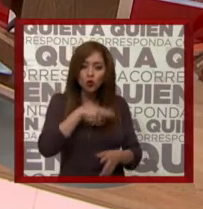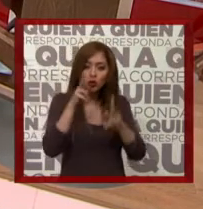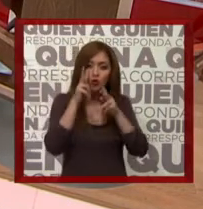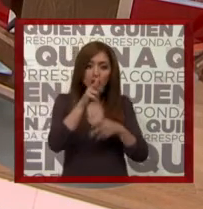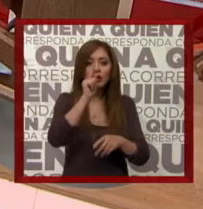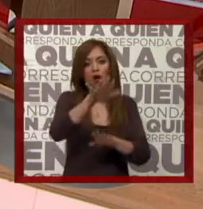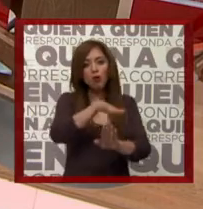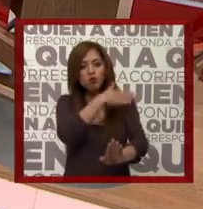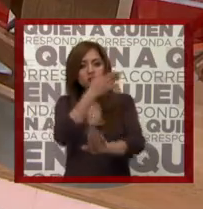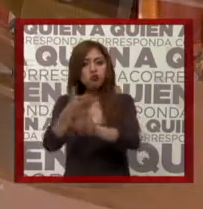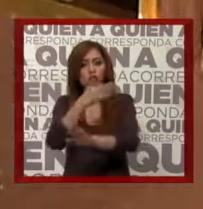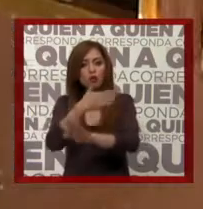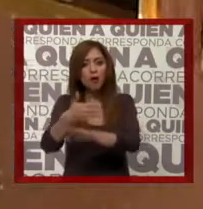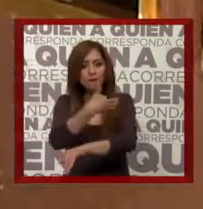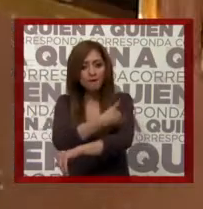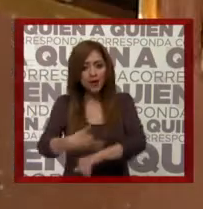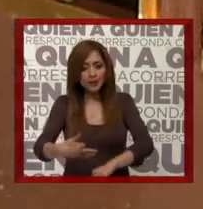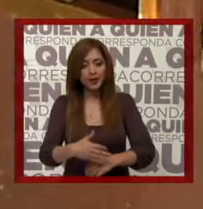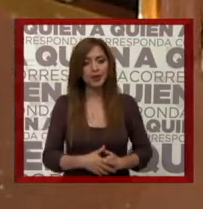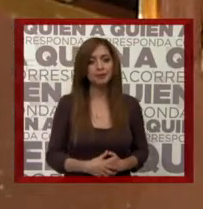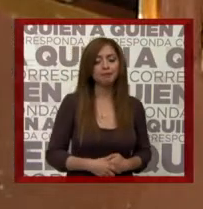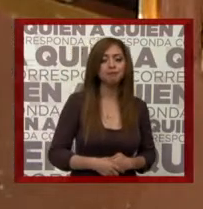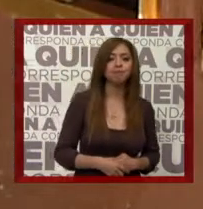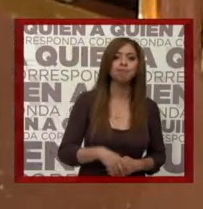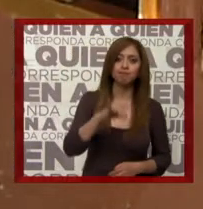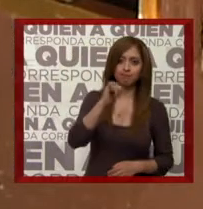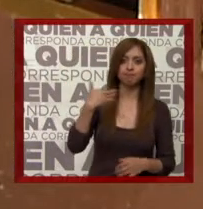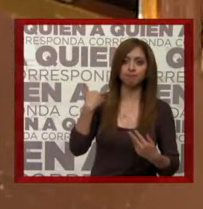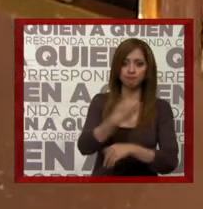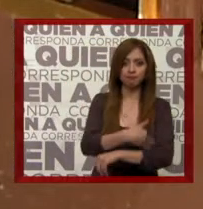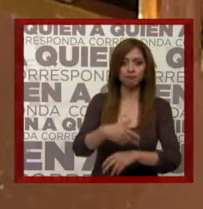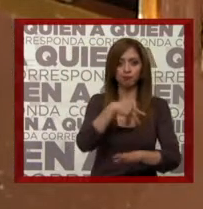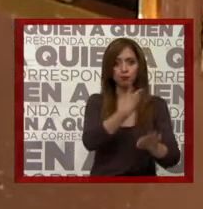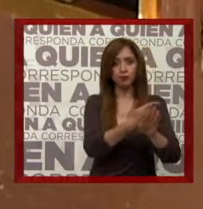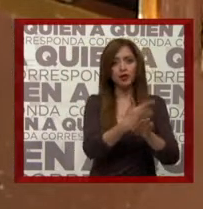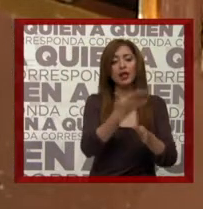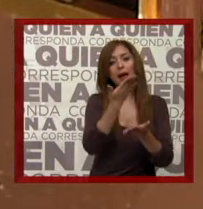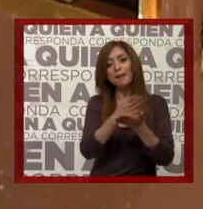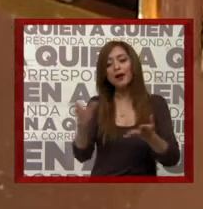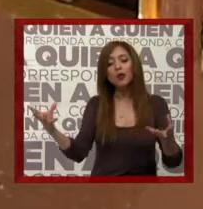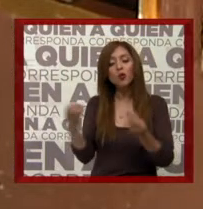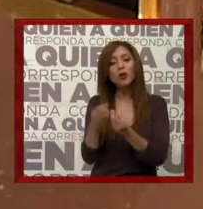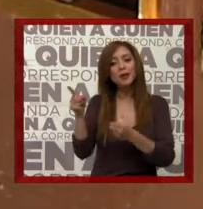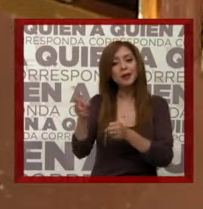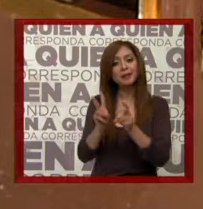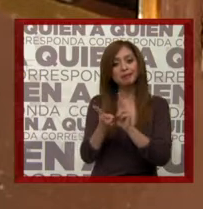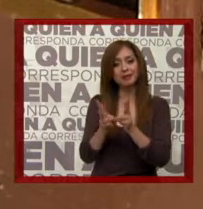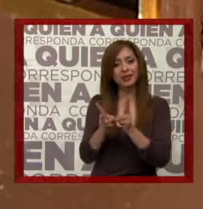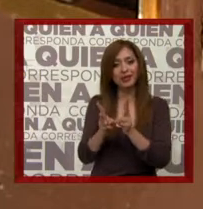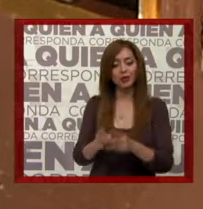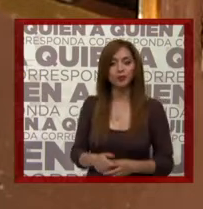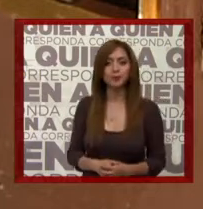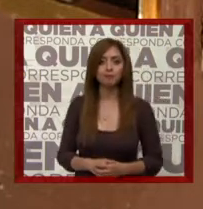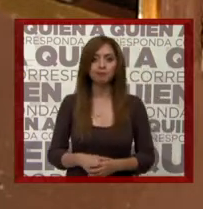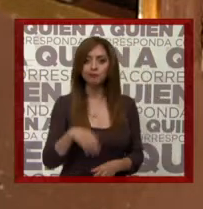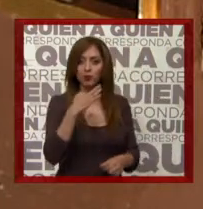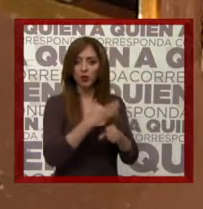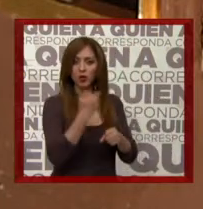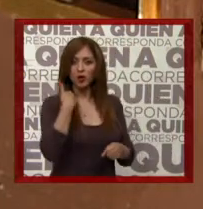cómo la insultaban. Digo, ¿Cómo la tratan ellos, no? Sí, horrible, son sus vecinos aparte. Uy, uy, uy. Ahí estoy viendo